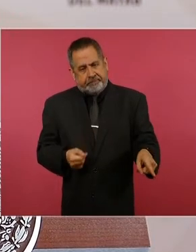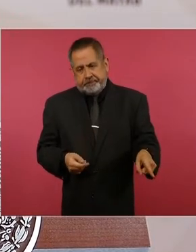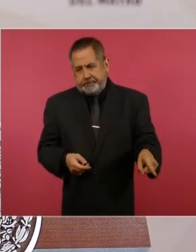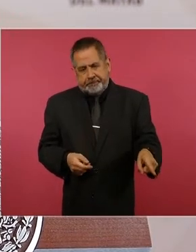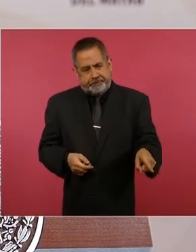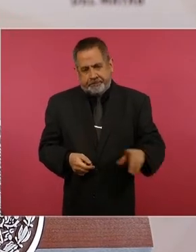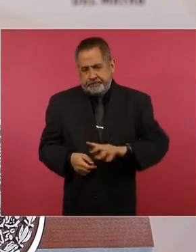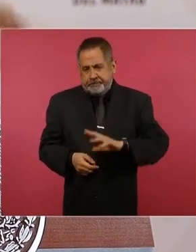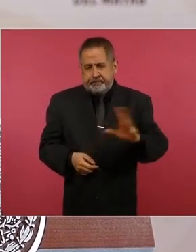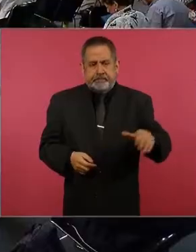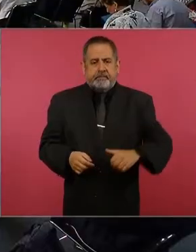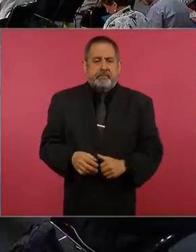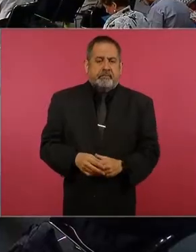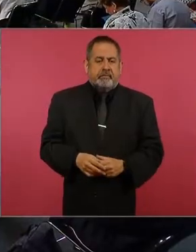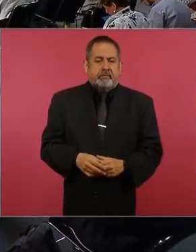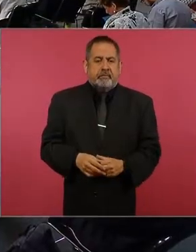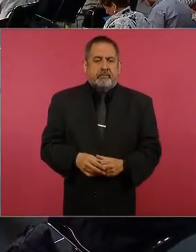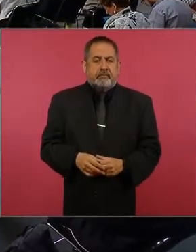Entonces,